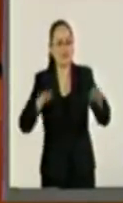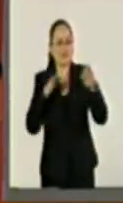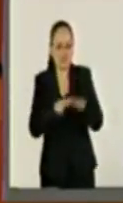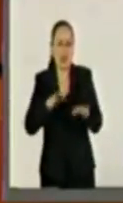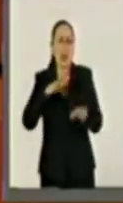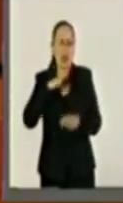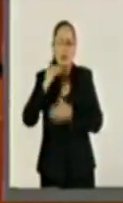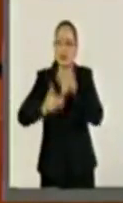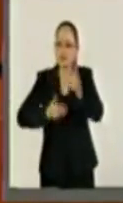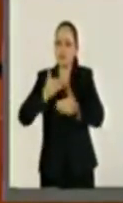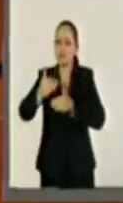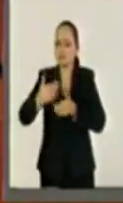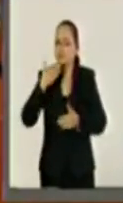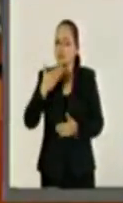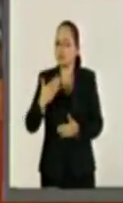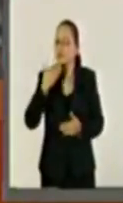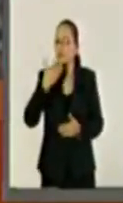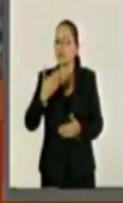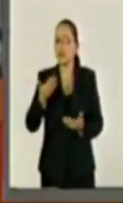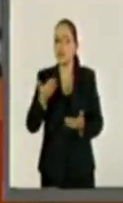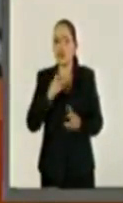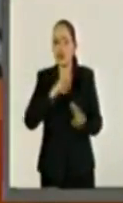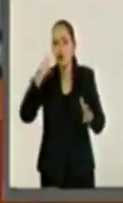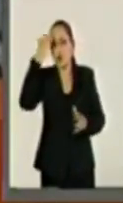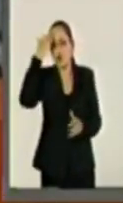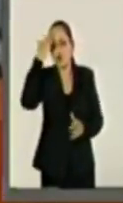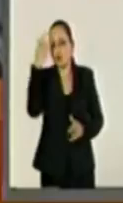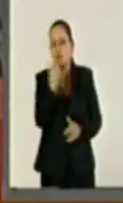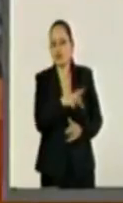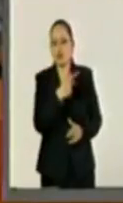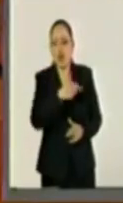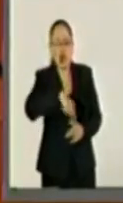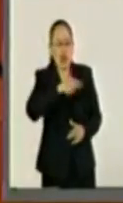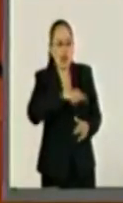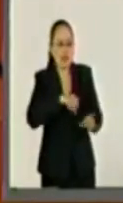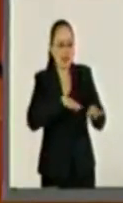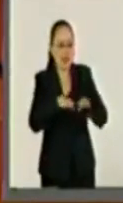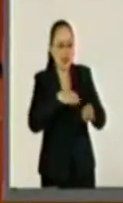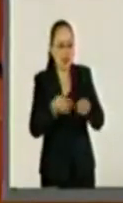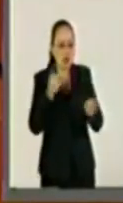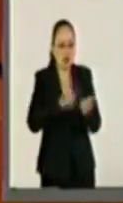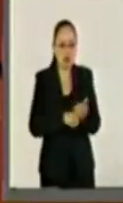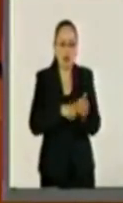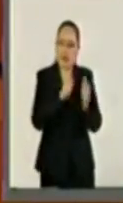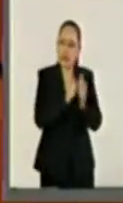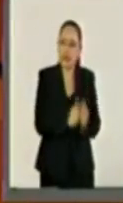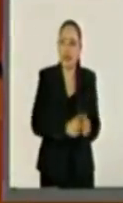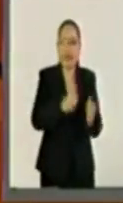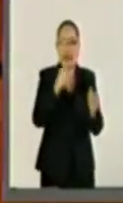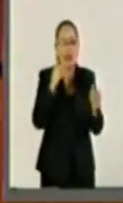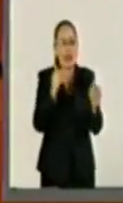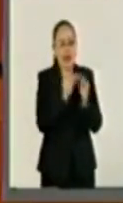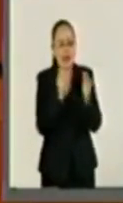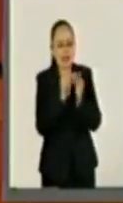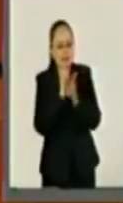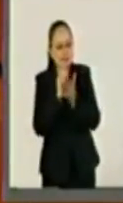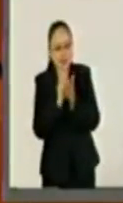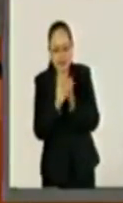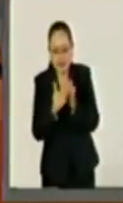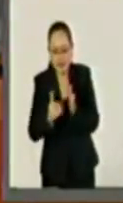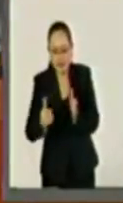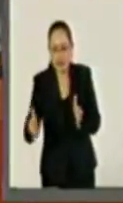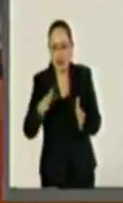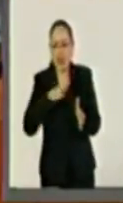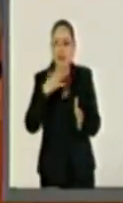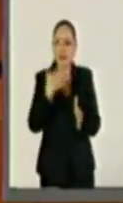avanzando en cuanto al reconocimiento a quienes realizan de manera permanente, y que ha habido casos de 10,